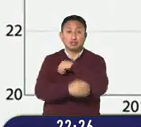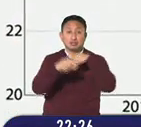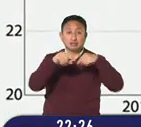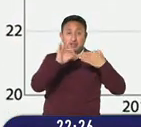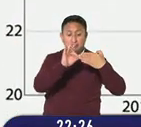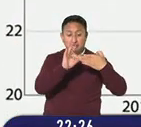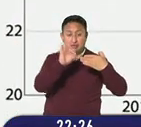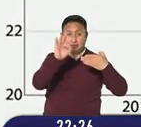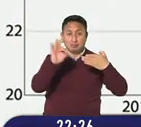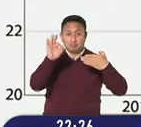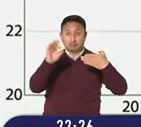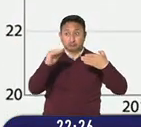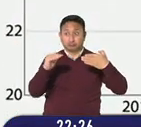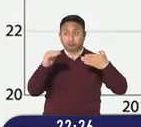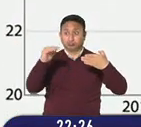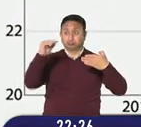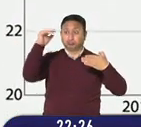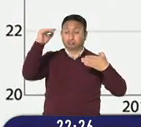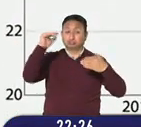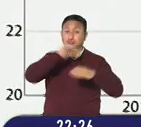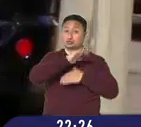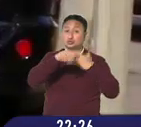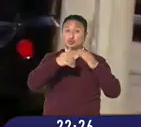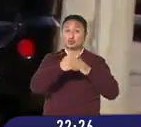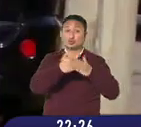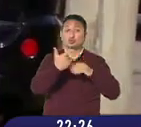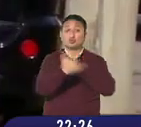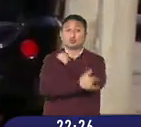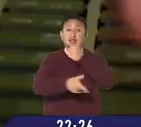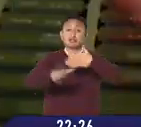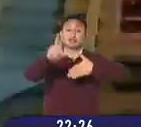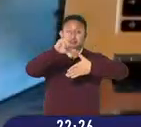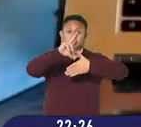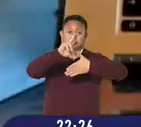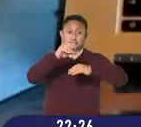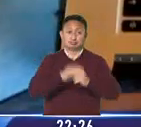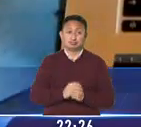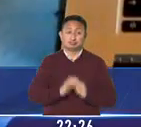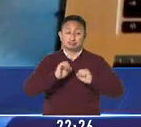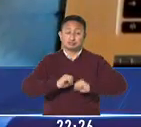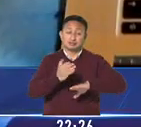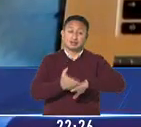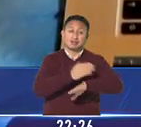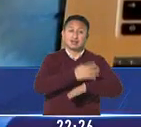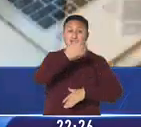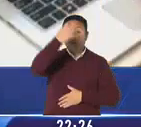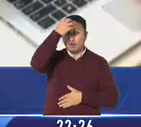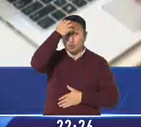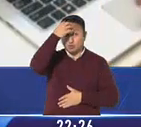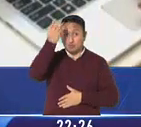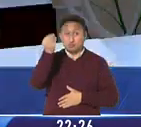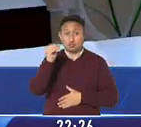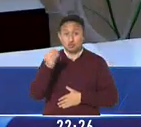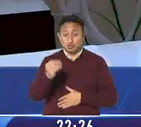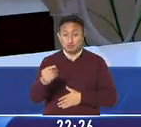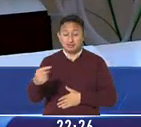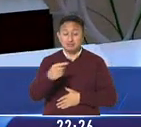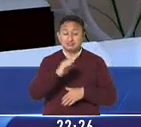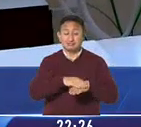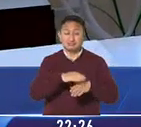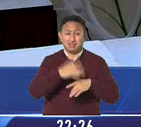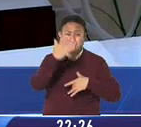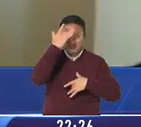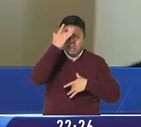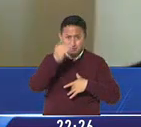en varias décadas en todos los países de la región. Esto sin contar con el retroceso en educación que muchos jóvenes tuvieron durante lo más fuerte